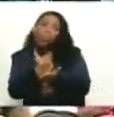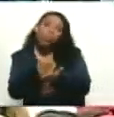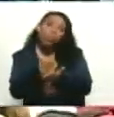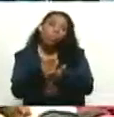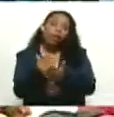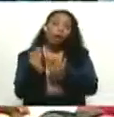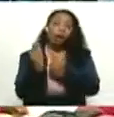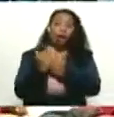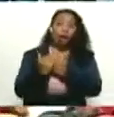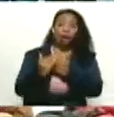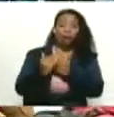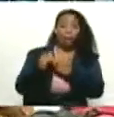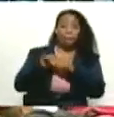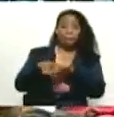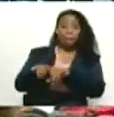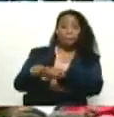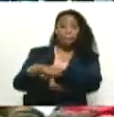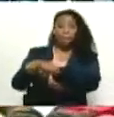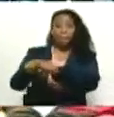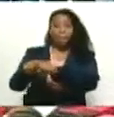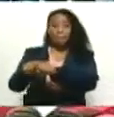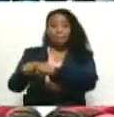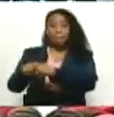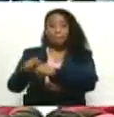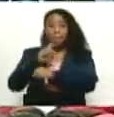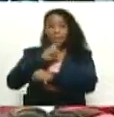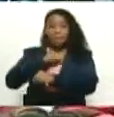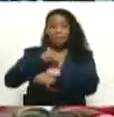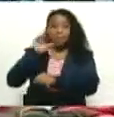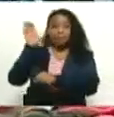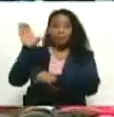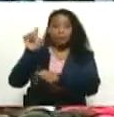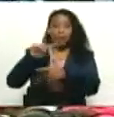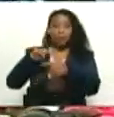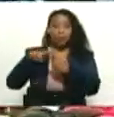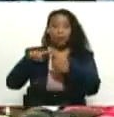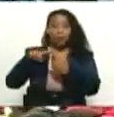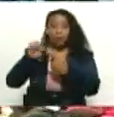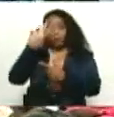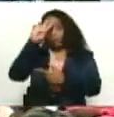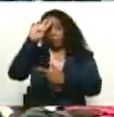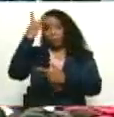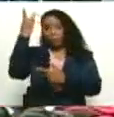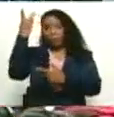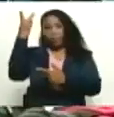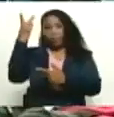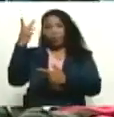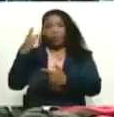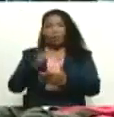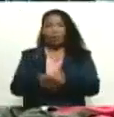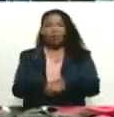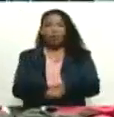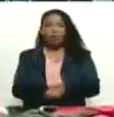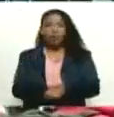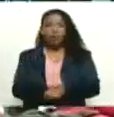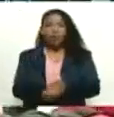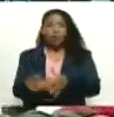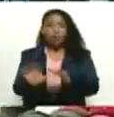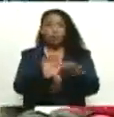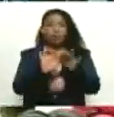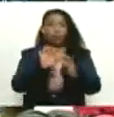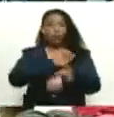halagados por el imperialismo, por los enemigos de esta patria, y entonces se creen el cuento que les vienen a echar. Unidad de la